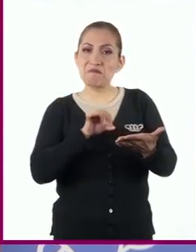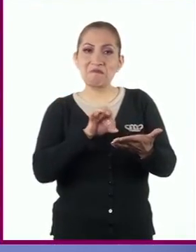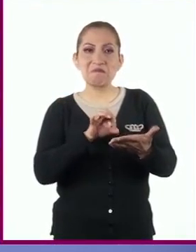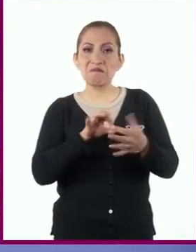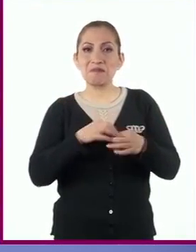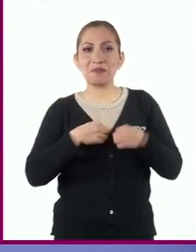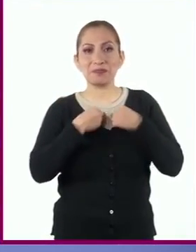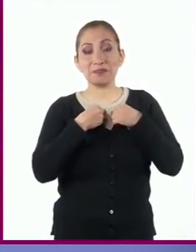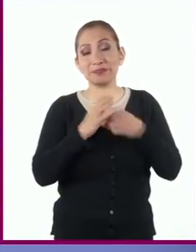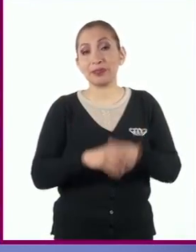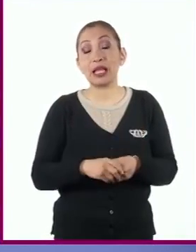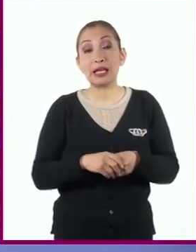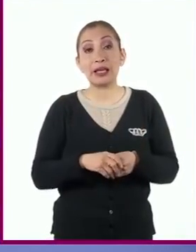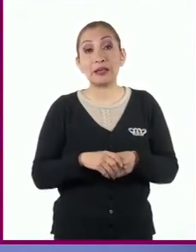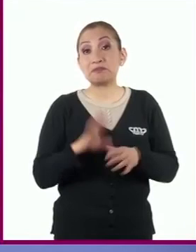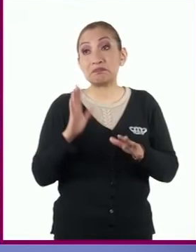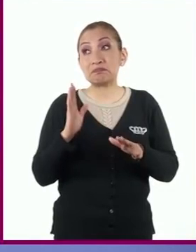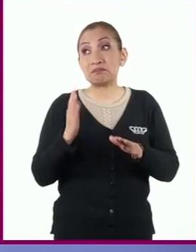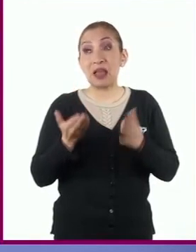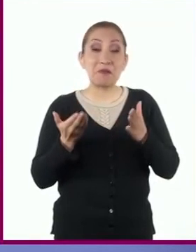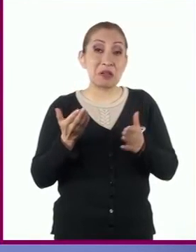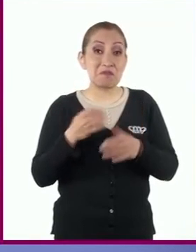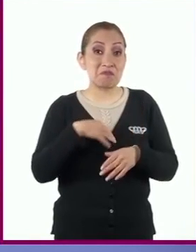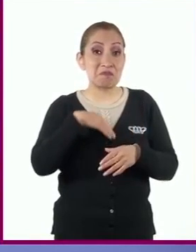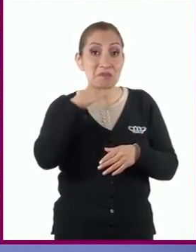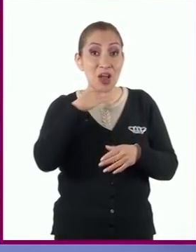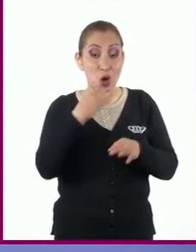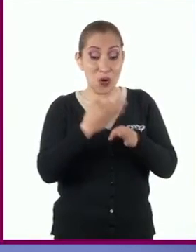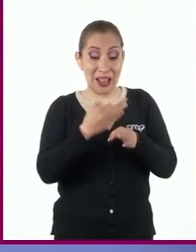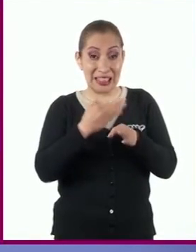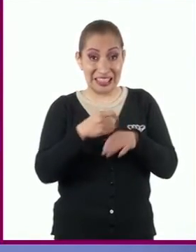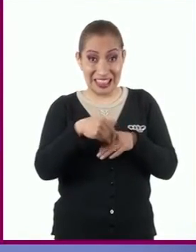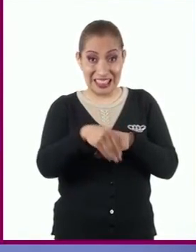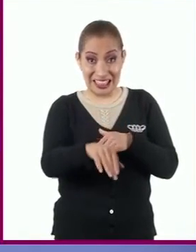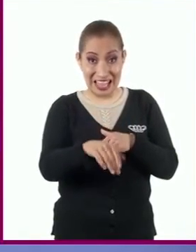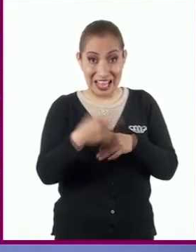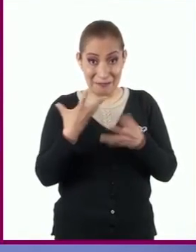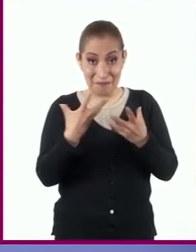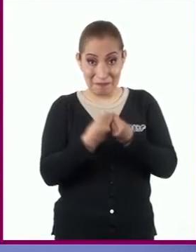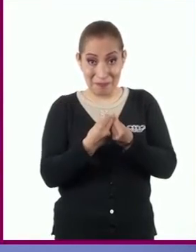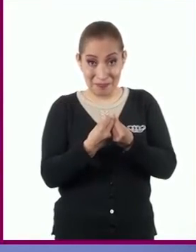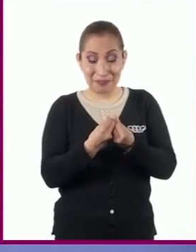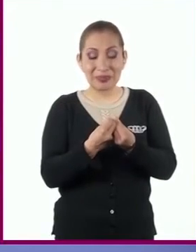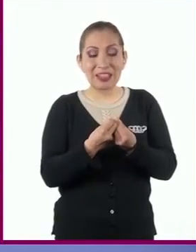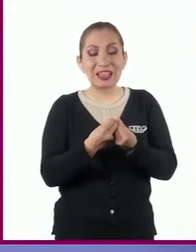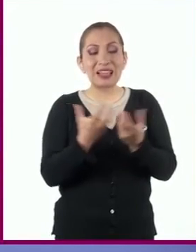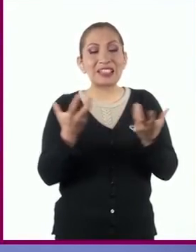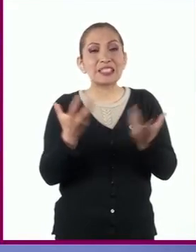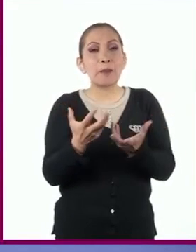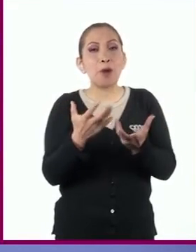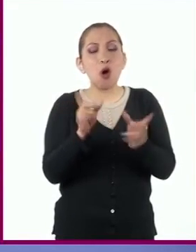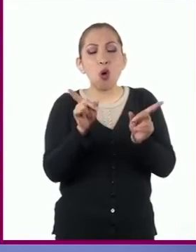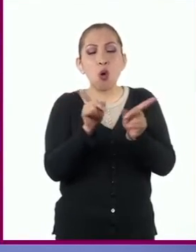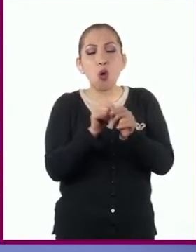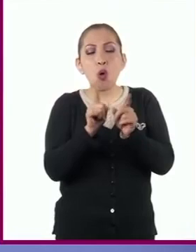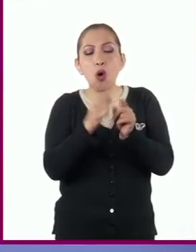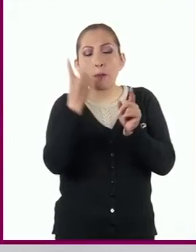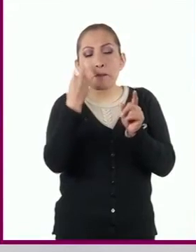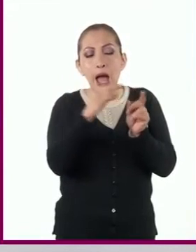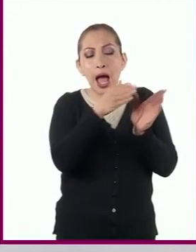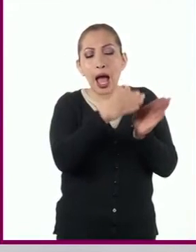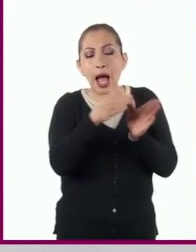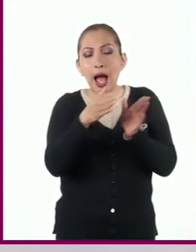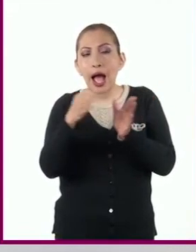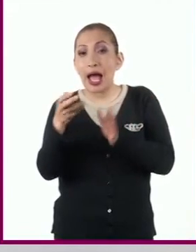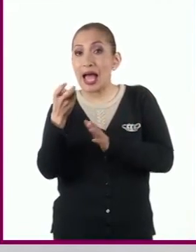vida. Sin darnos cuenta, en estos minutos que hemos estado juntos, hemos hecho un breve recorrido por